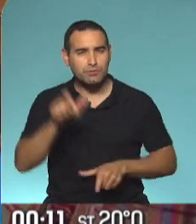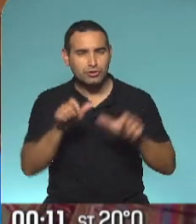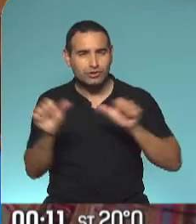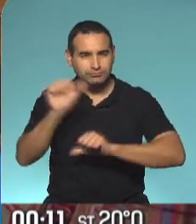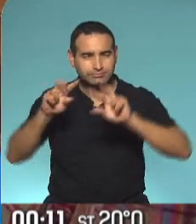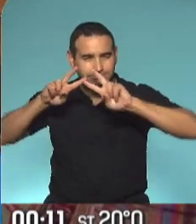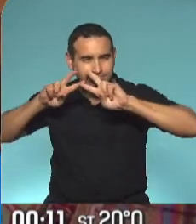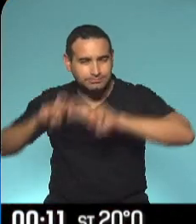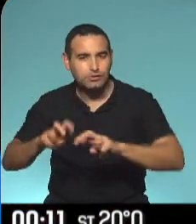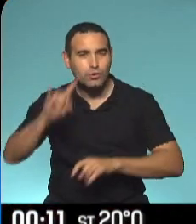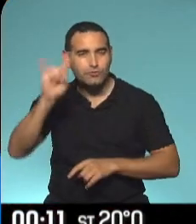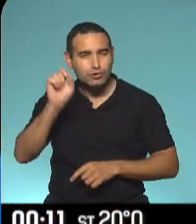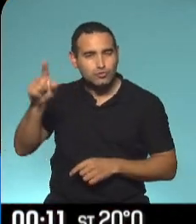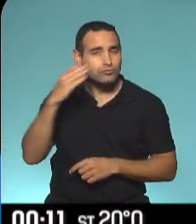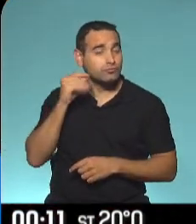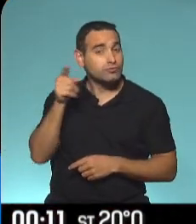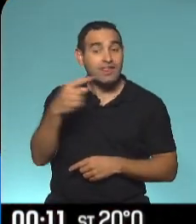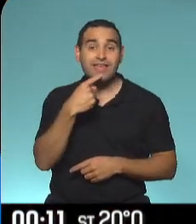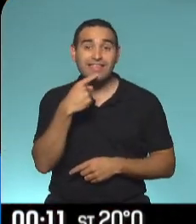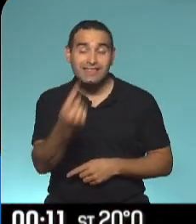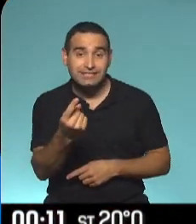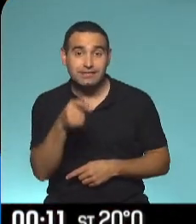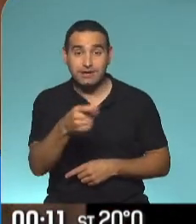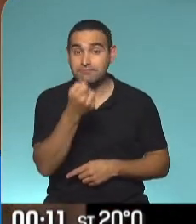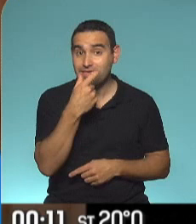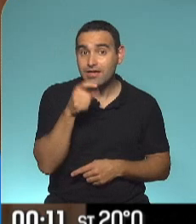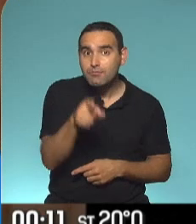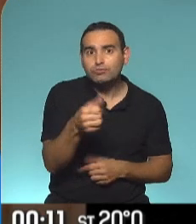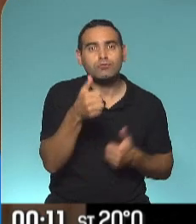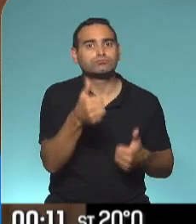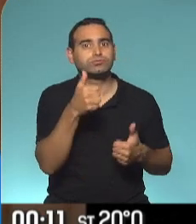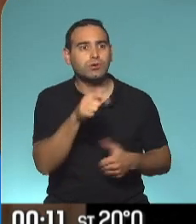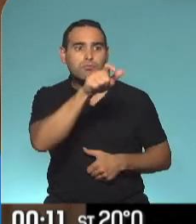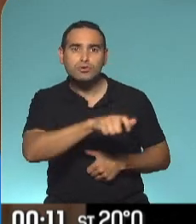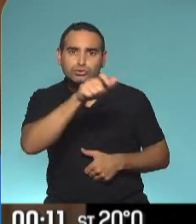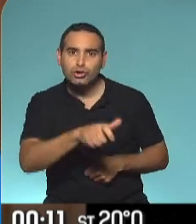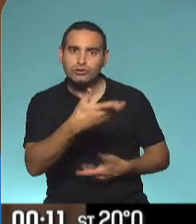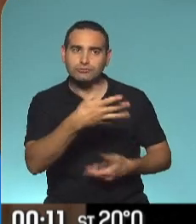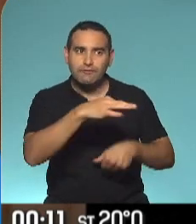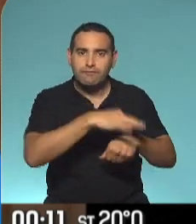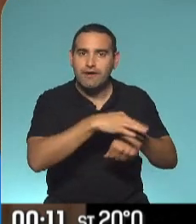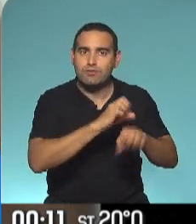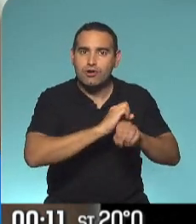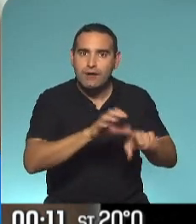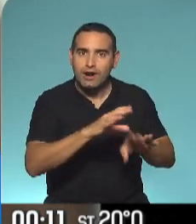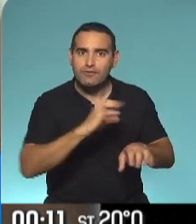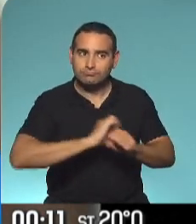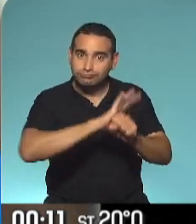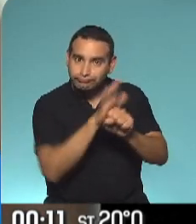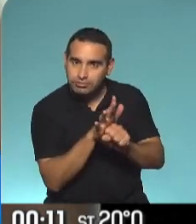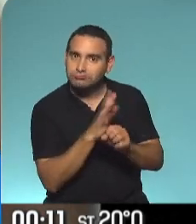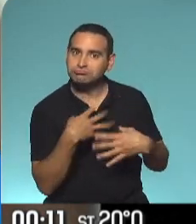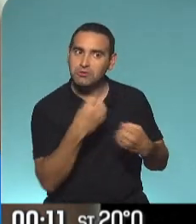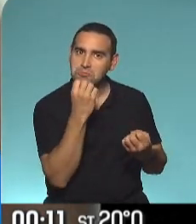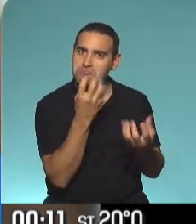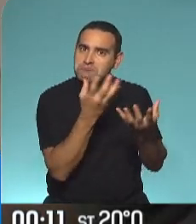de la Universidad de Oxford aseguran que el dexametasona mejoró la supervivencia de los pacientes infectados por COVID-19